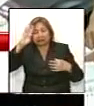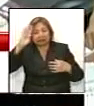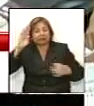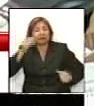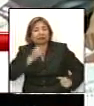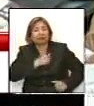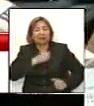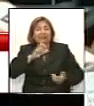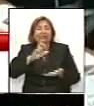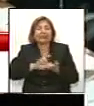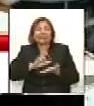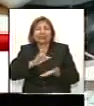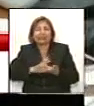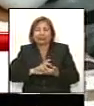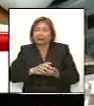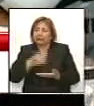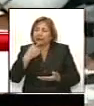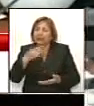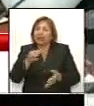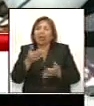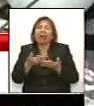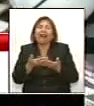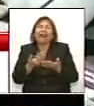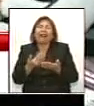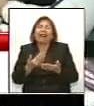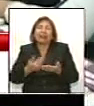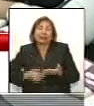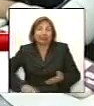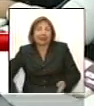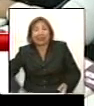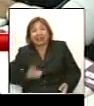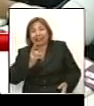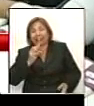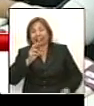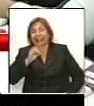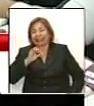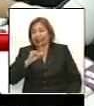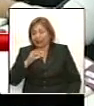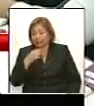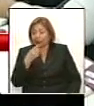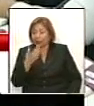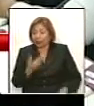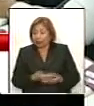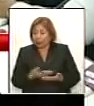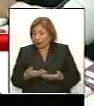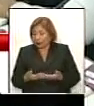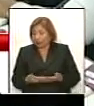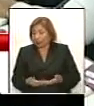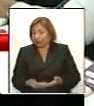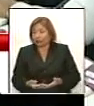es la región Lima, que es un tema de prevención. Las de Pintris ahora pertenecen a la dirección de...